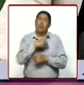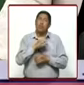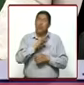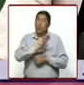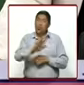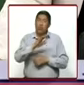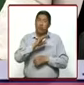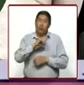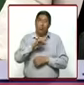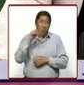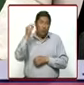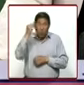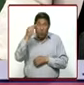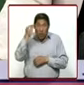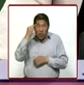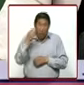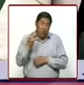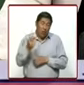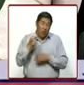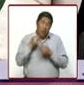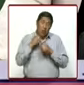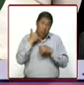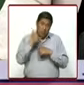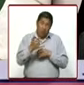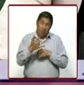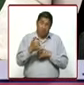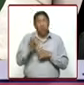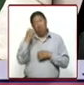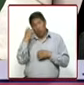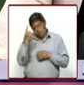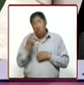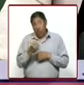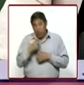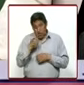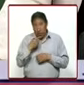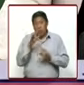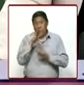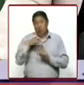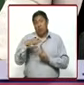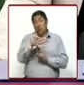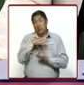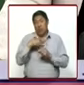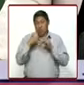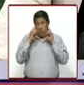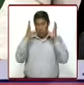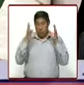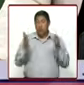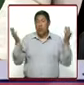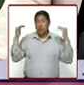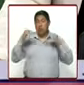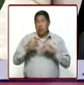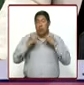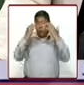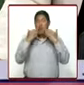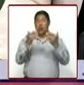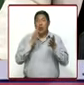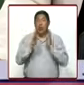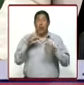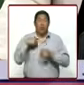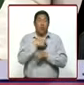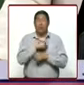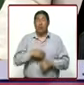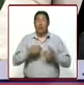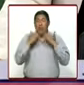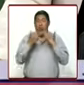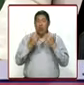autoridades puedan comunicarse con usted a la brevedad posible, porque entiendo, por lo que usted nos ha dicho, que la situación es bastante dramática. Gracias por hablar con nosotros, señor